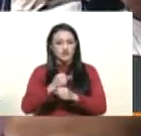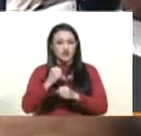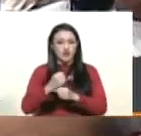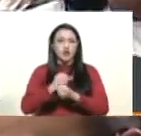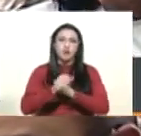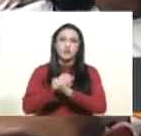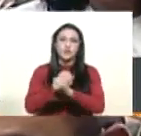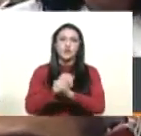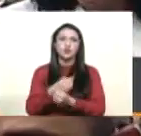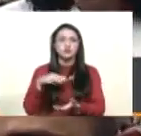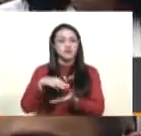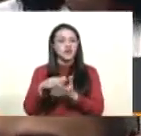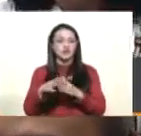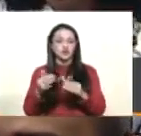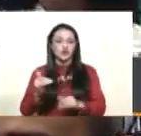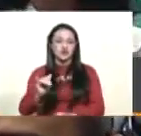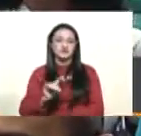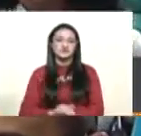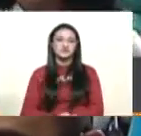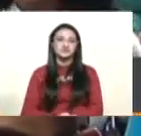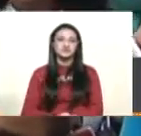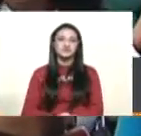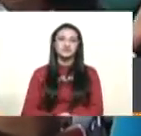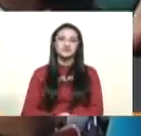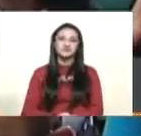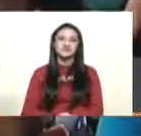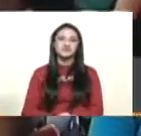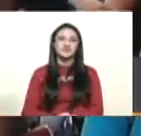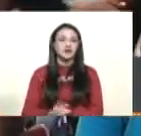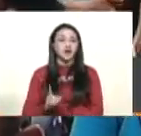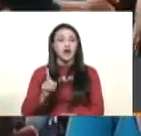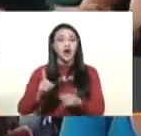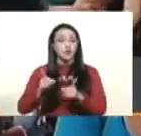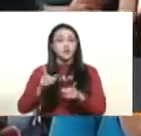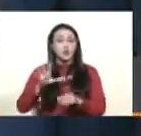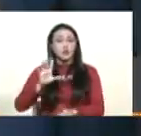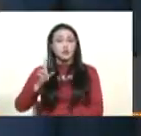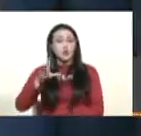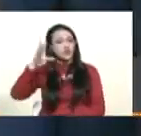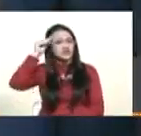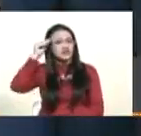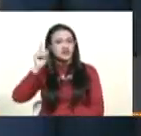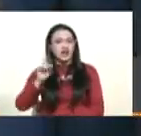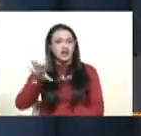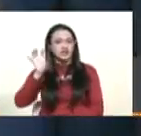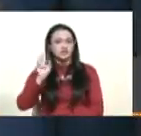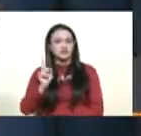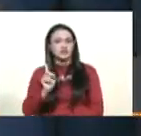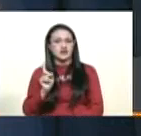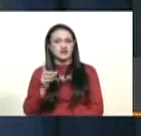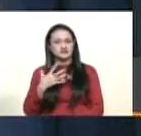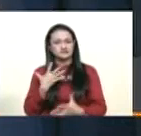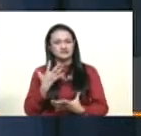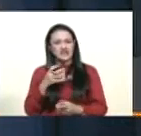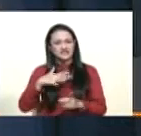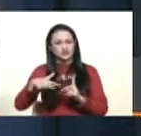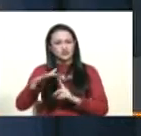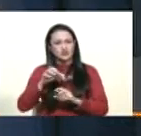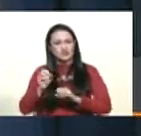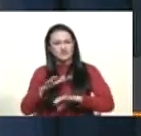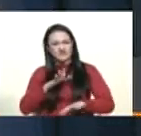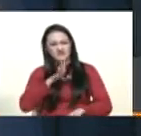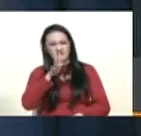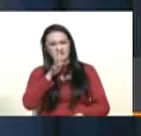amoroso. Miranda lo tiene todo. Por eso uno no comprende, no entiende, y da mucha tristeza que esté en la situación de abandono